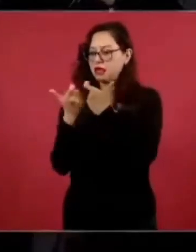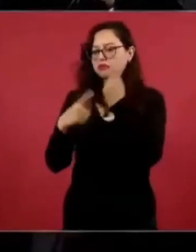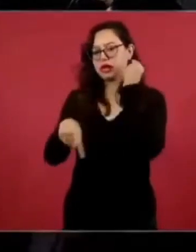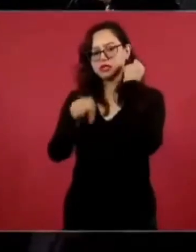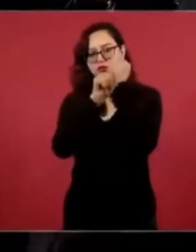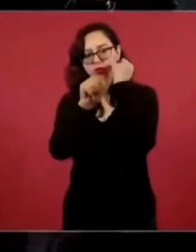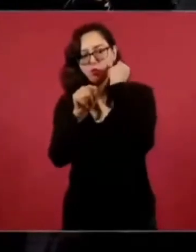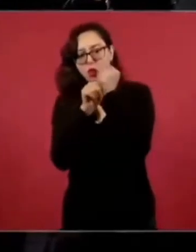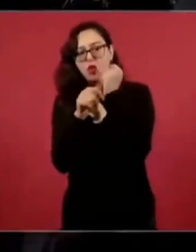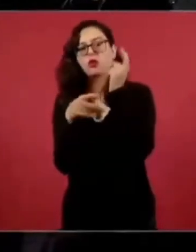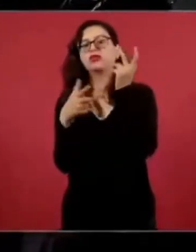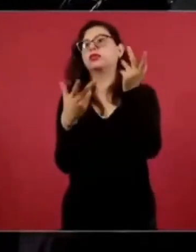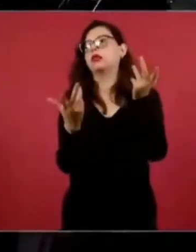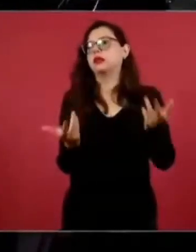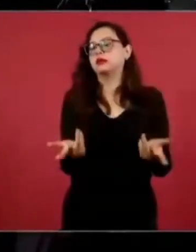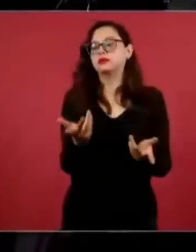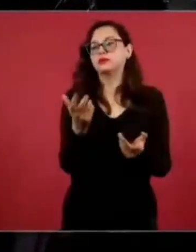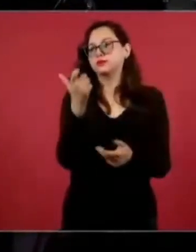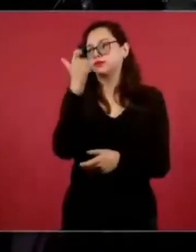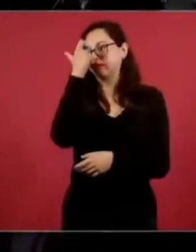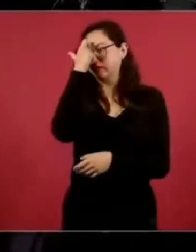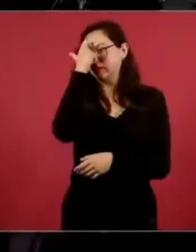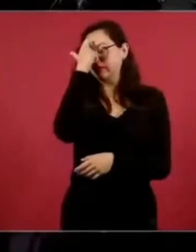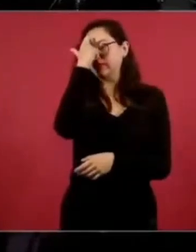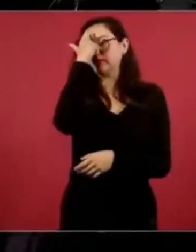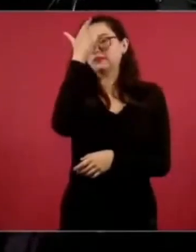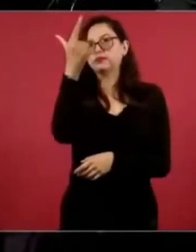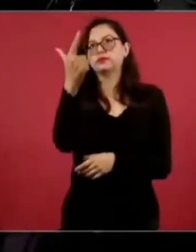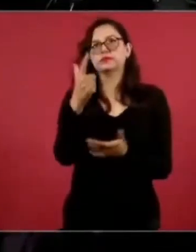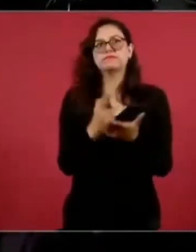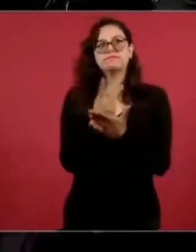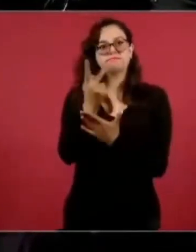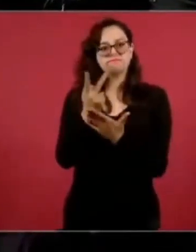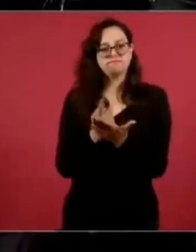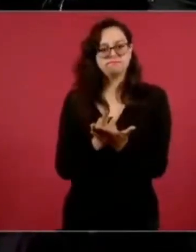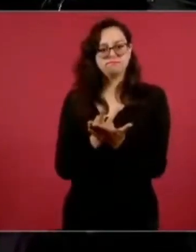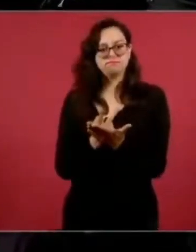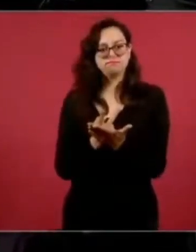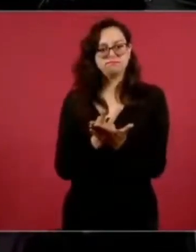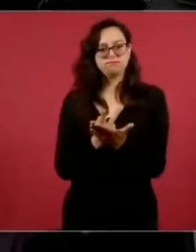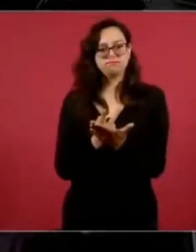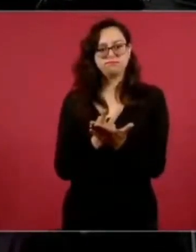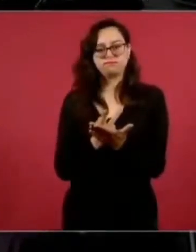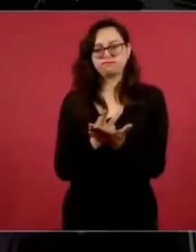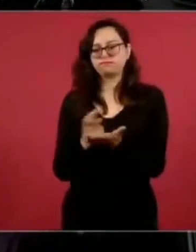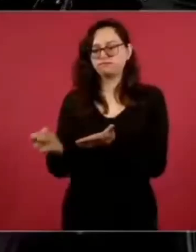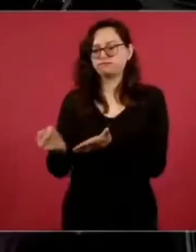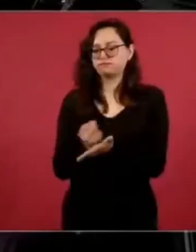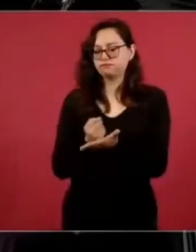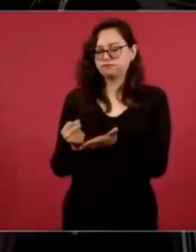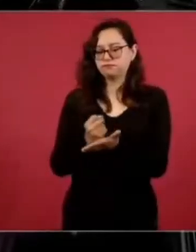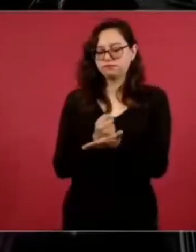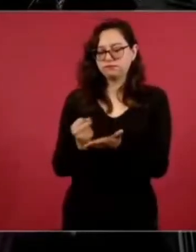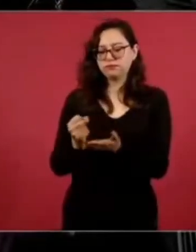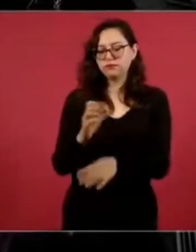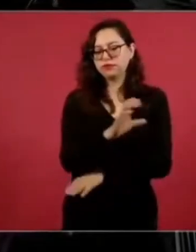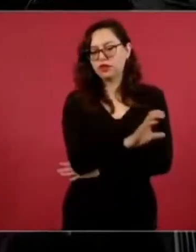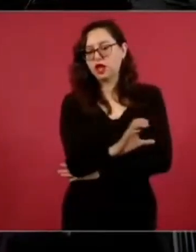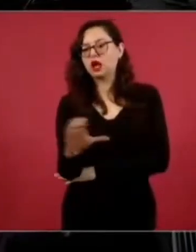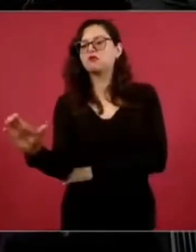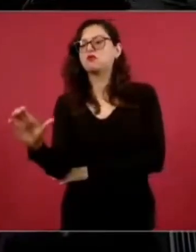transporte. Creamos un programa que se llamaba Crédito Ganadero a la Palabra,